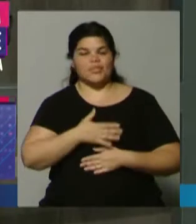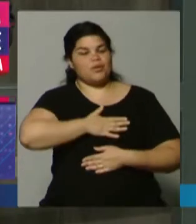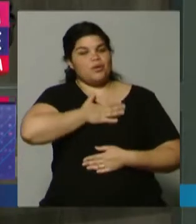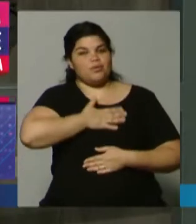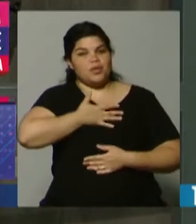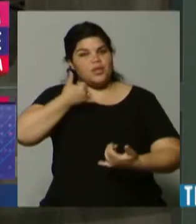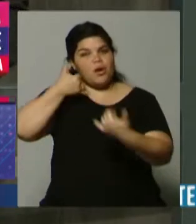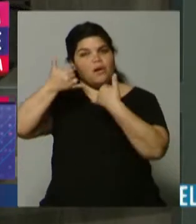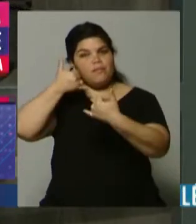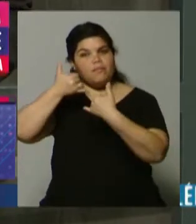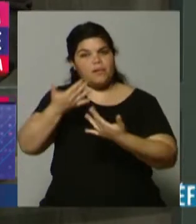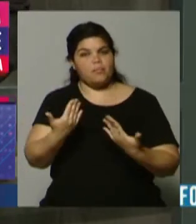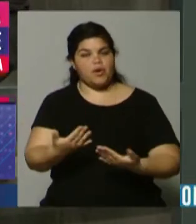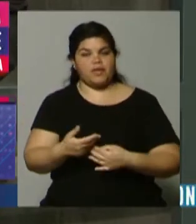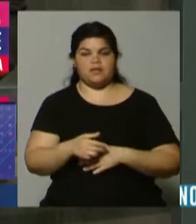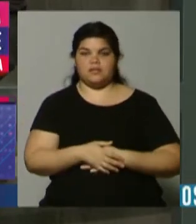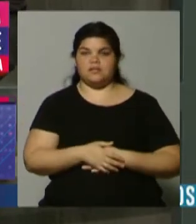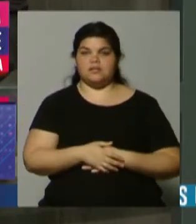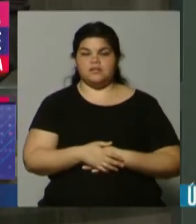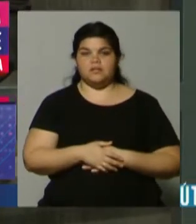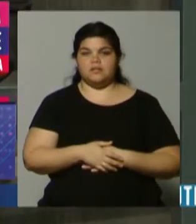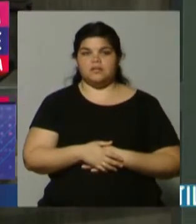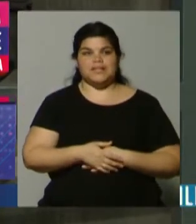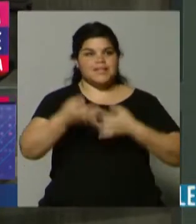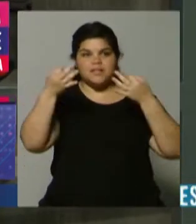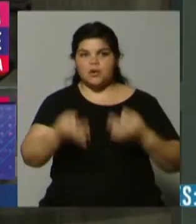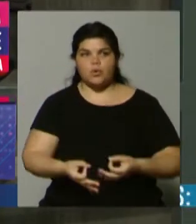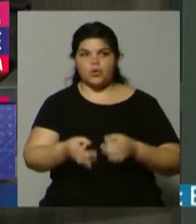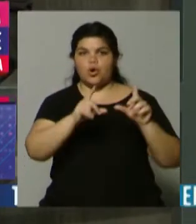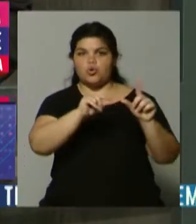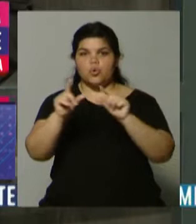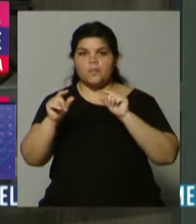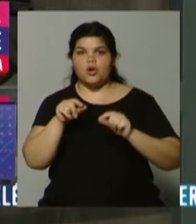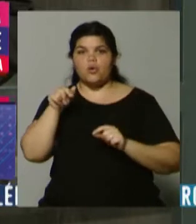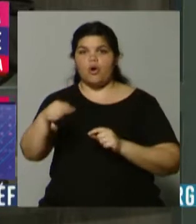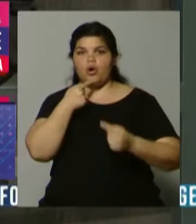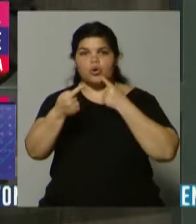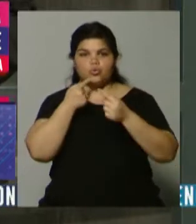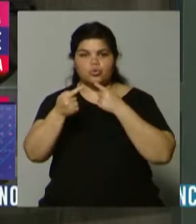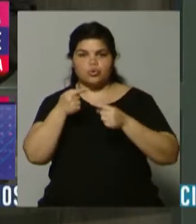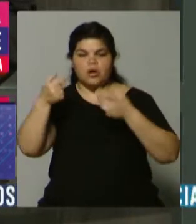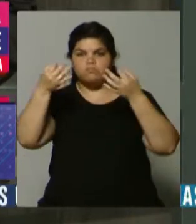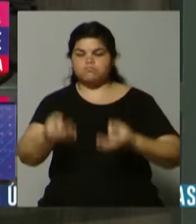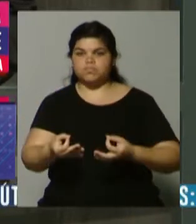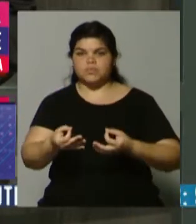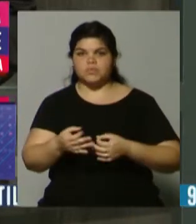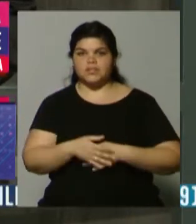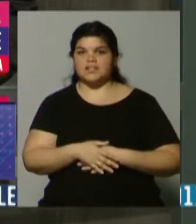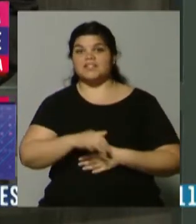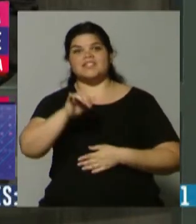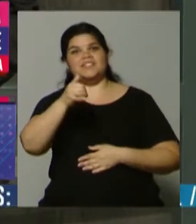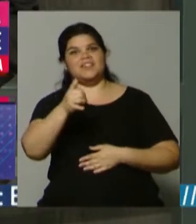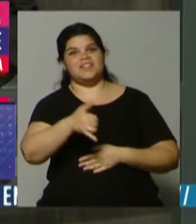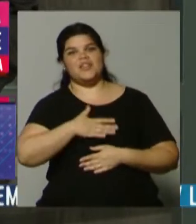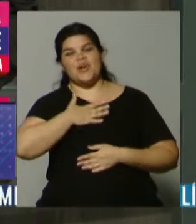minutitos con vos. Efectivamente se confirmaron los números que habían planteado desde tu consultora. Exactamente, así que